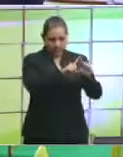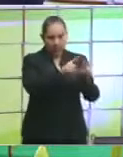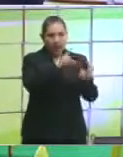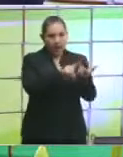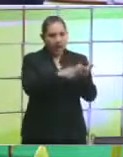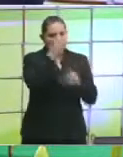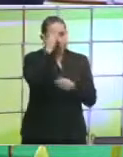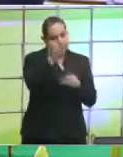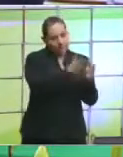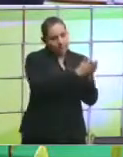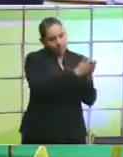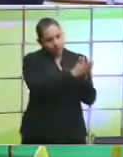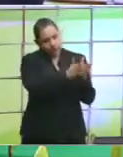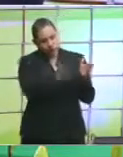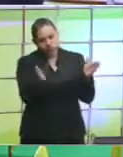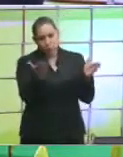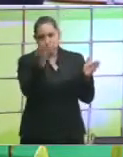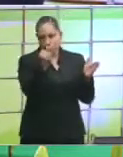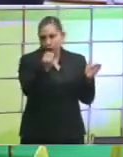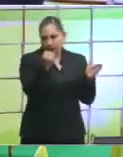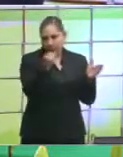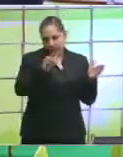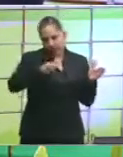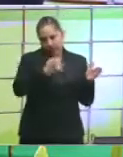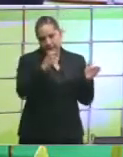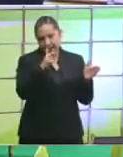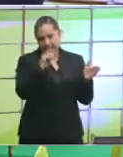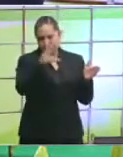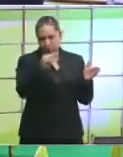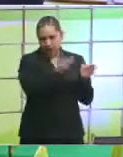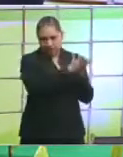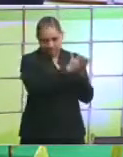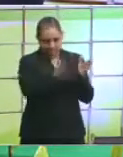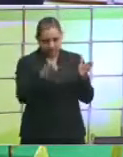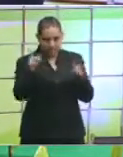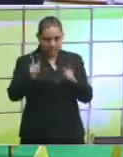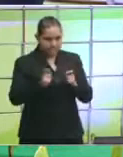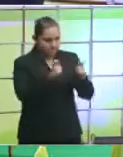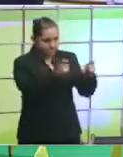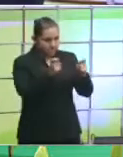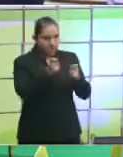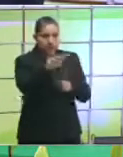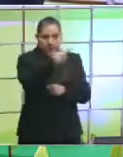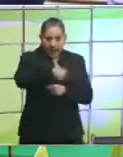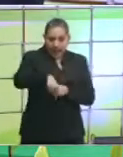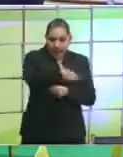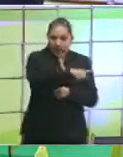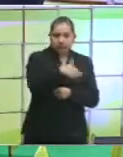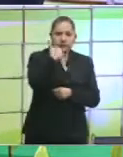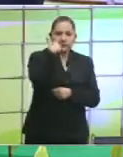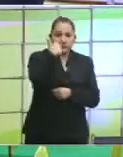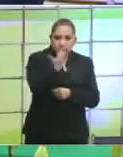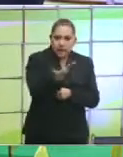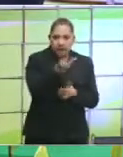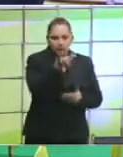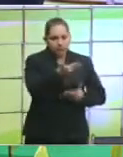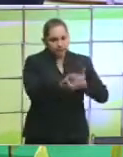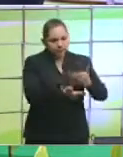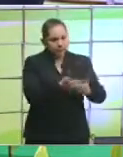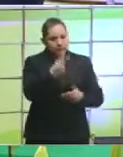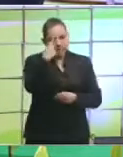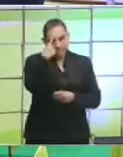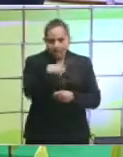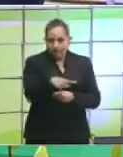época o la primera etapa la novena época llegaron al cargo me parece que ellos estaban a la búsqueda también de un proceso de legítima